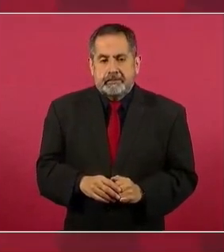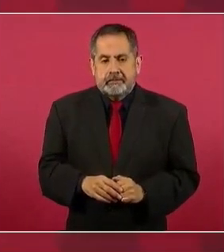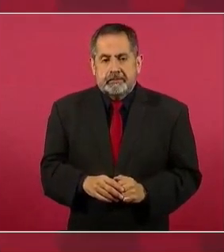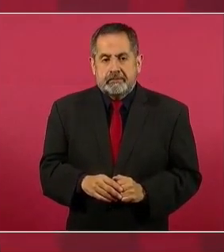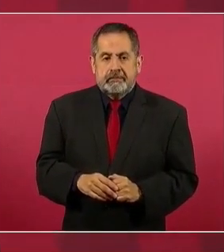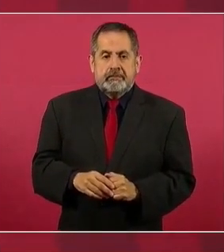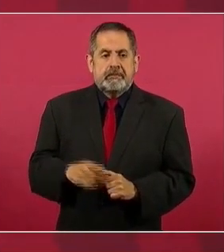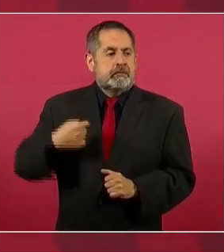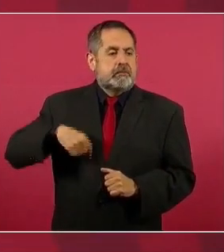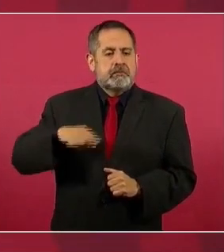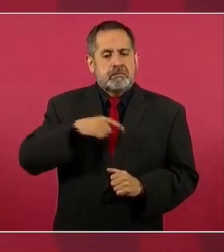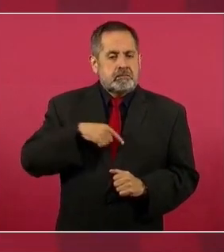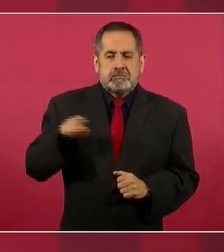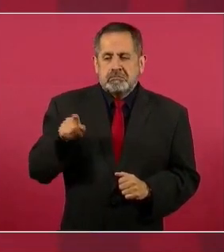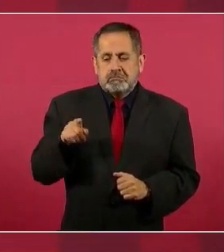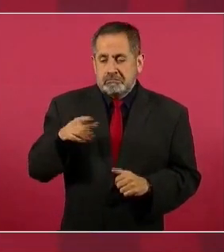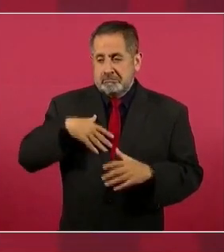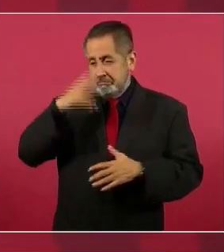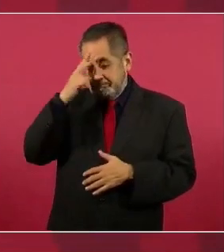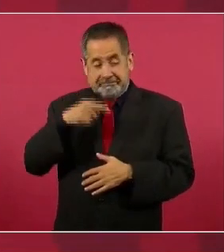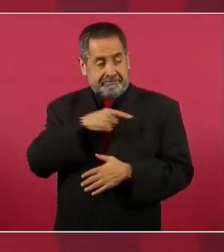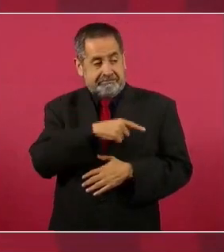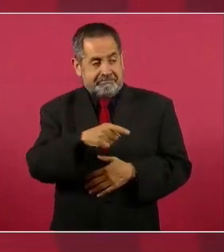Los de nosotros son hasta